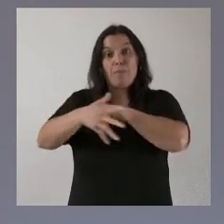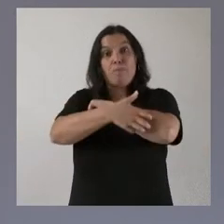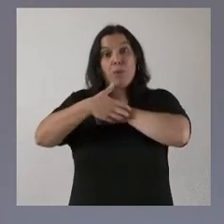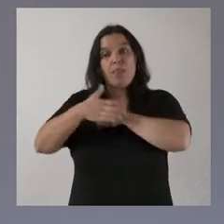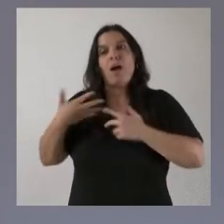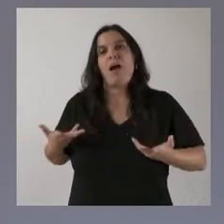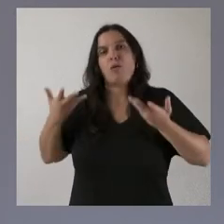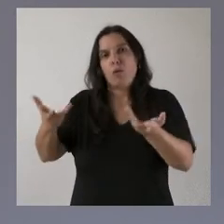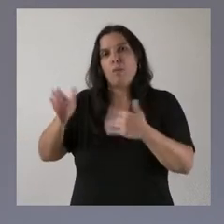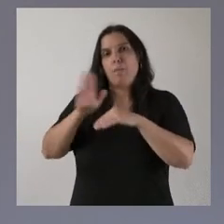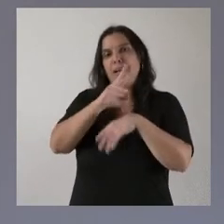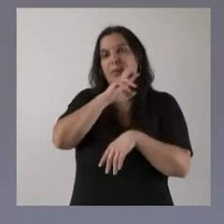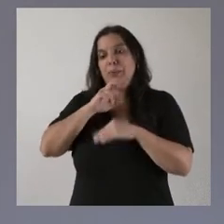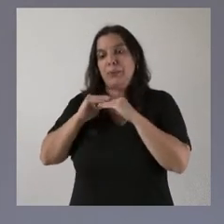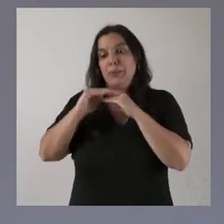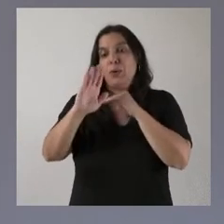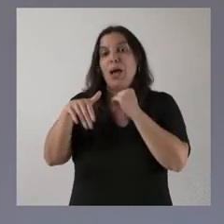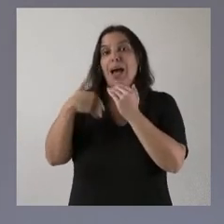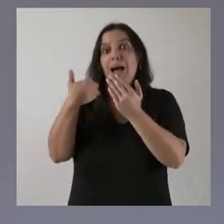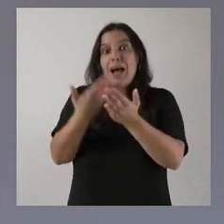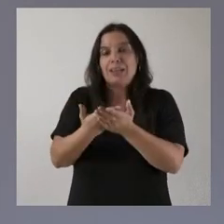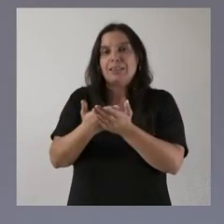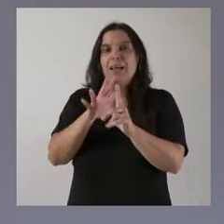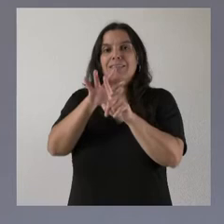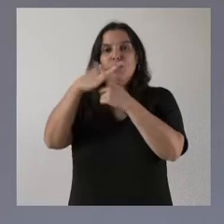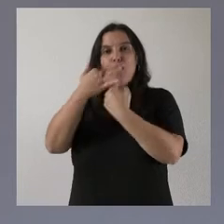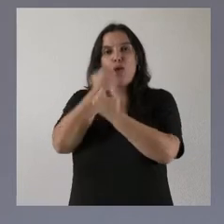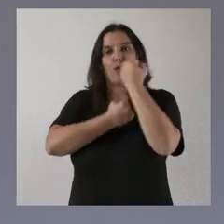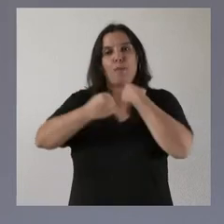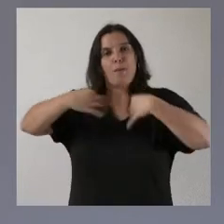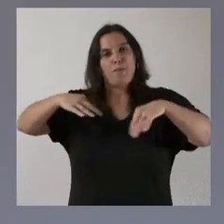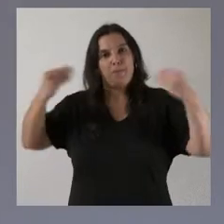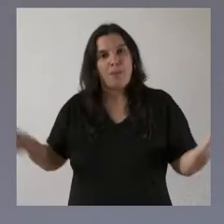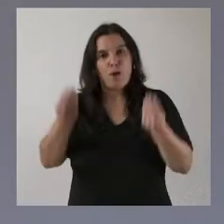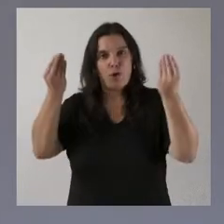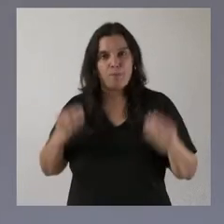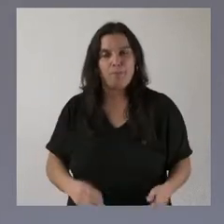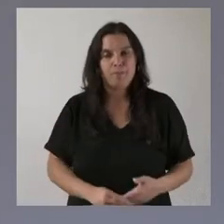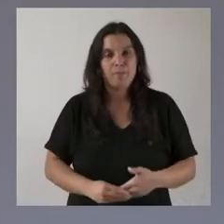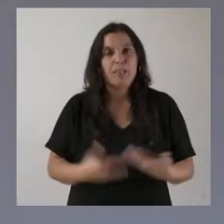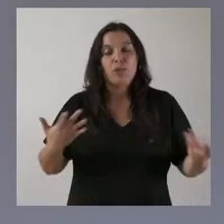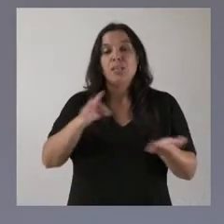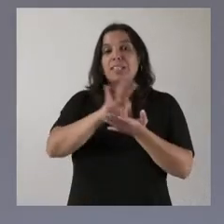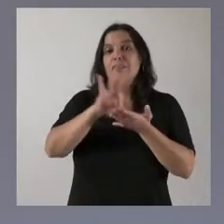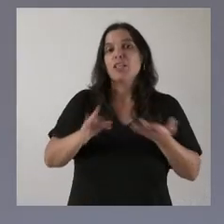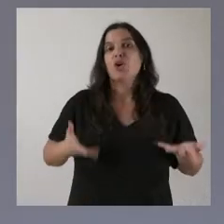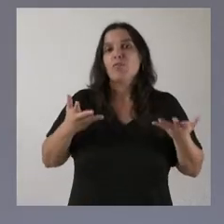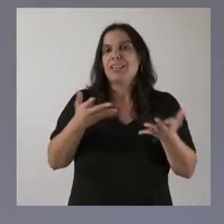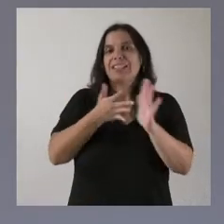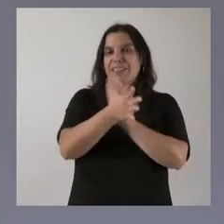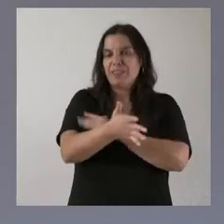ayudarlas a mantenerse hasta que recuperen la normalidad En qué consiste el servicio que se presta